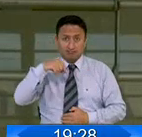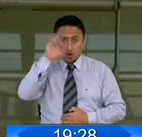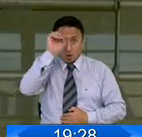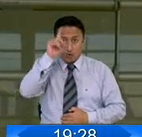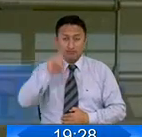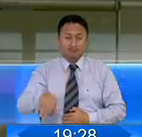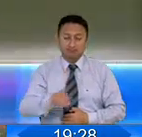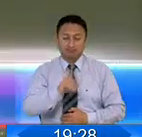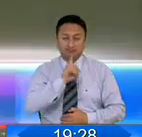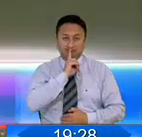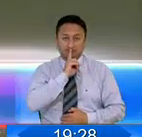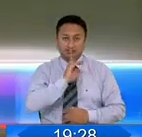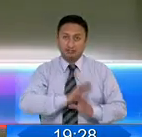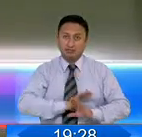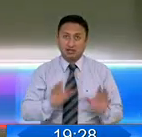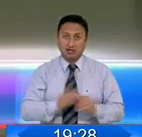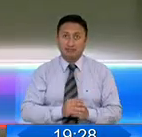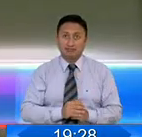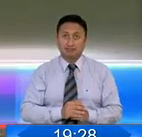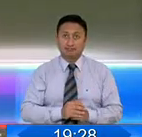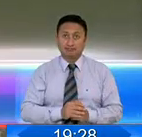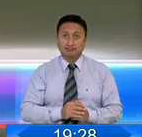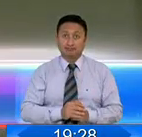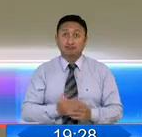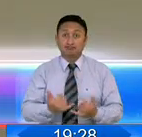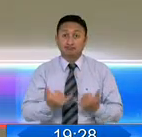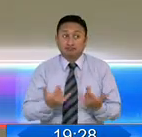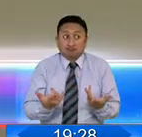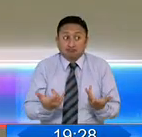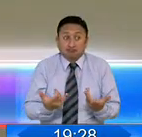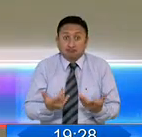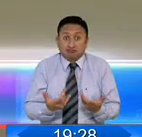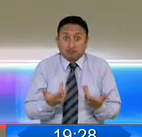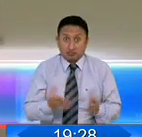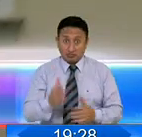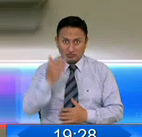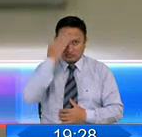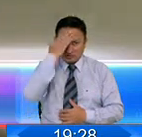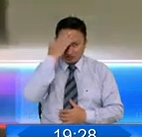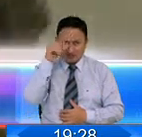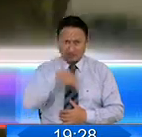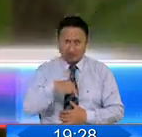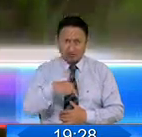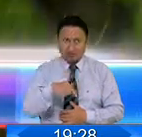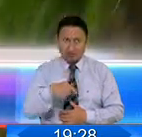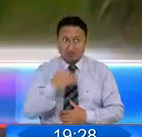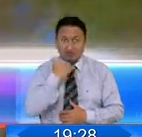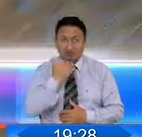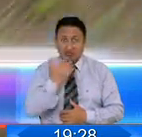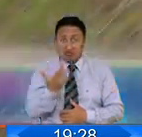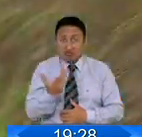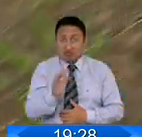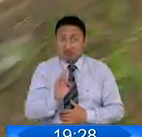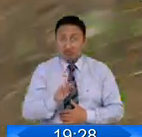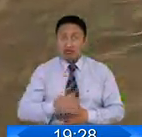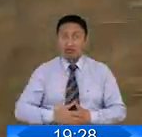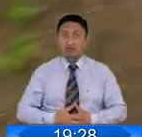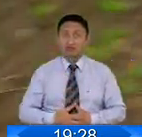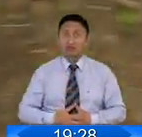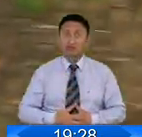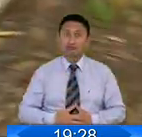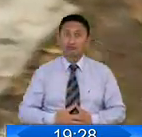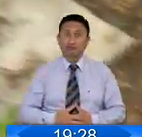hecho delictivo, por lo cual no se sabe si ya tiene alguna pista del humo,